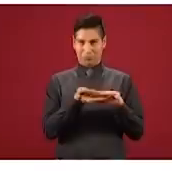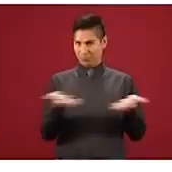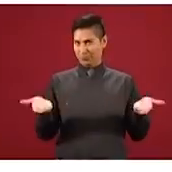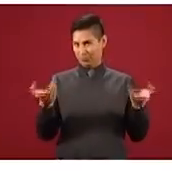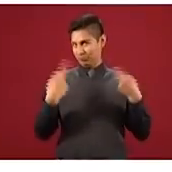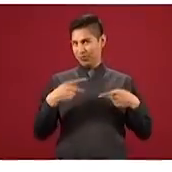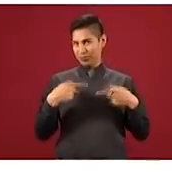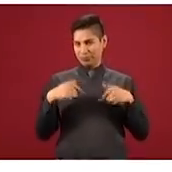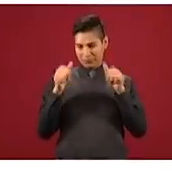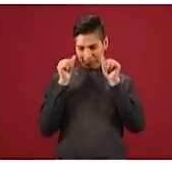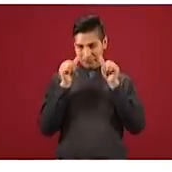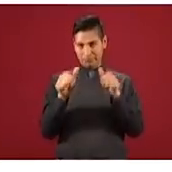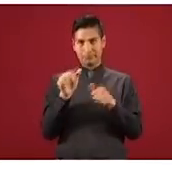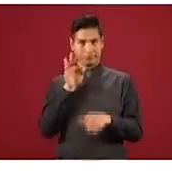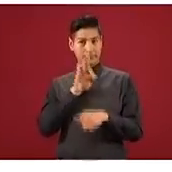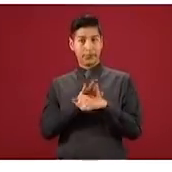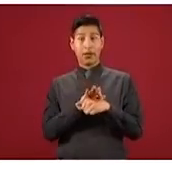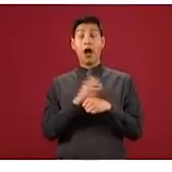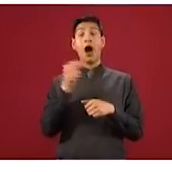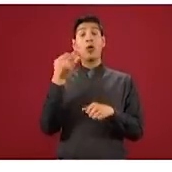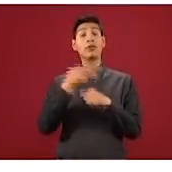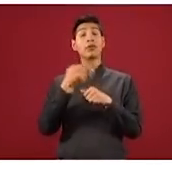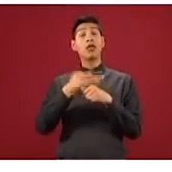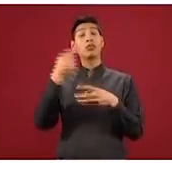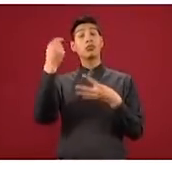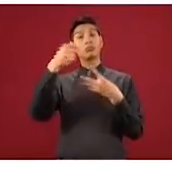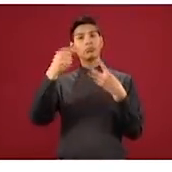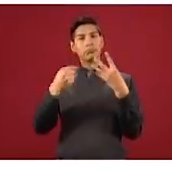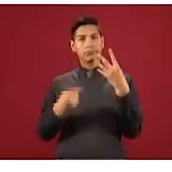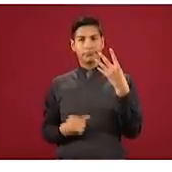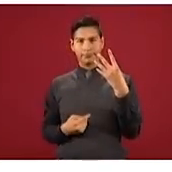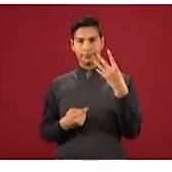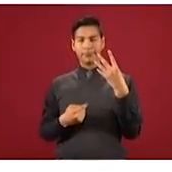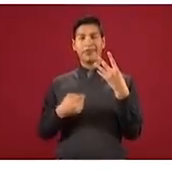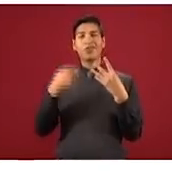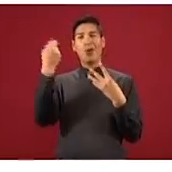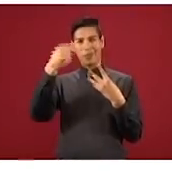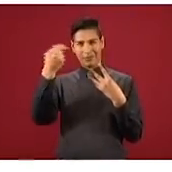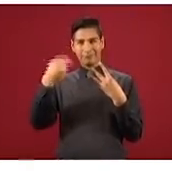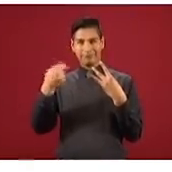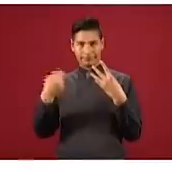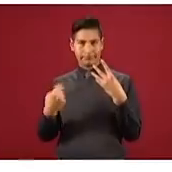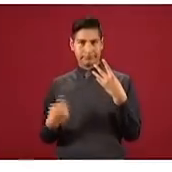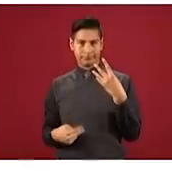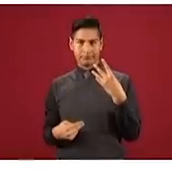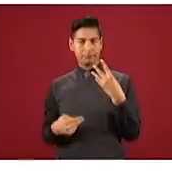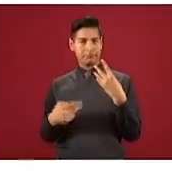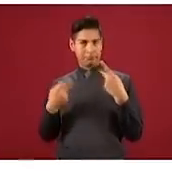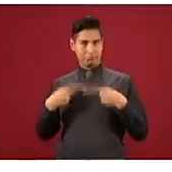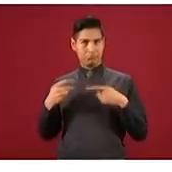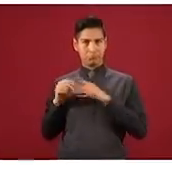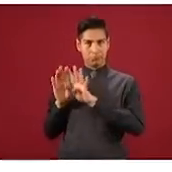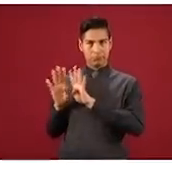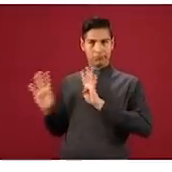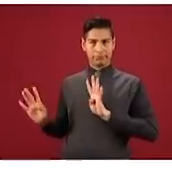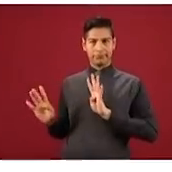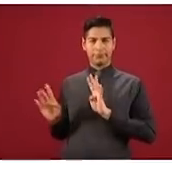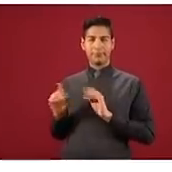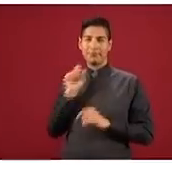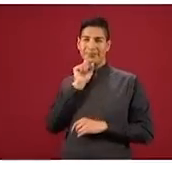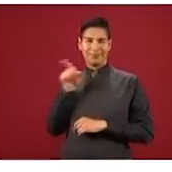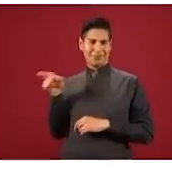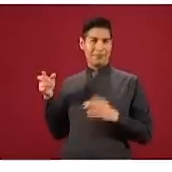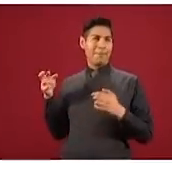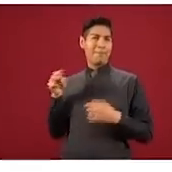población. Aquí están los nombres de las cuatro personas del INSABI, aquí presentes después del maestro Ferrer, en el lado